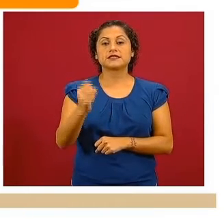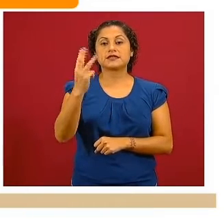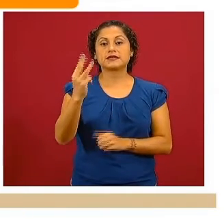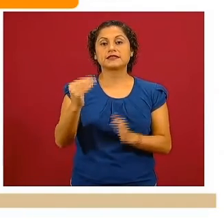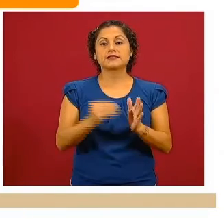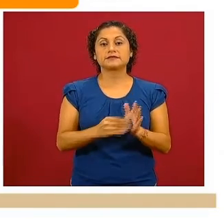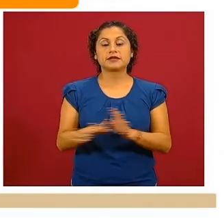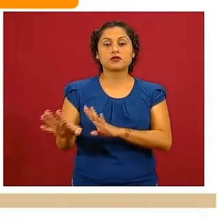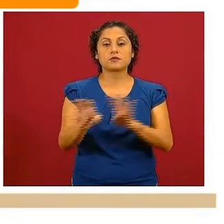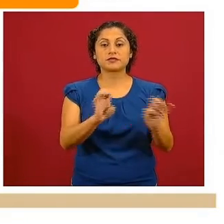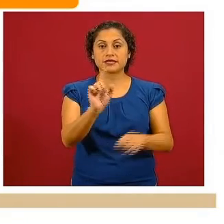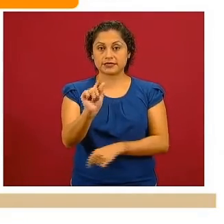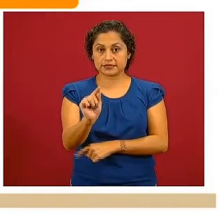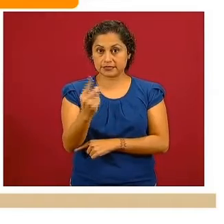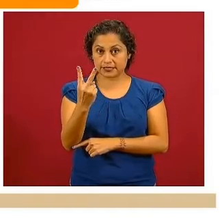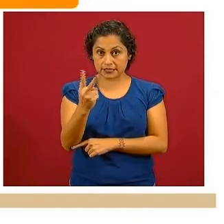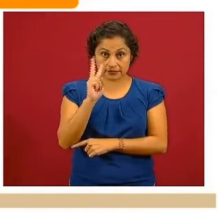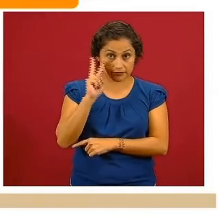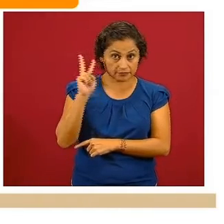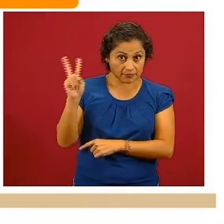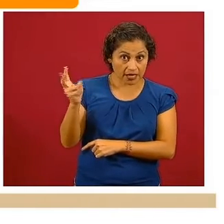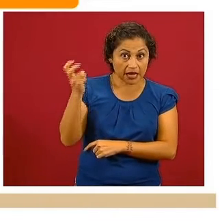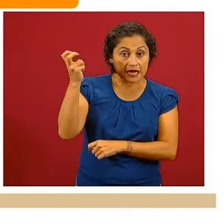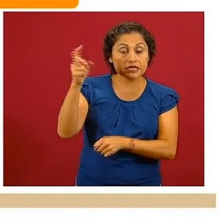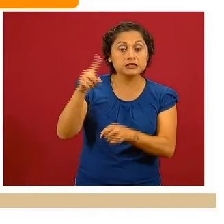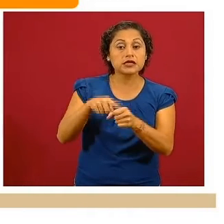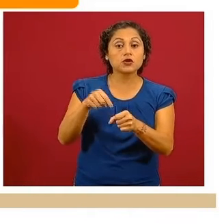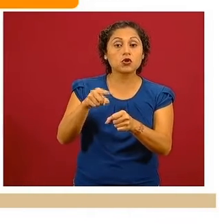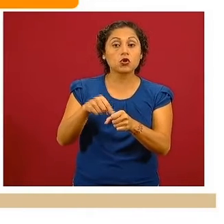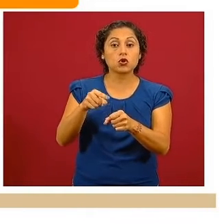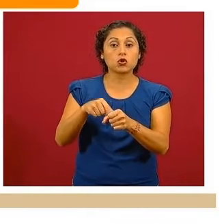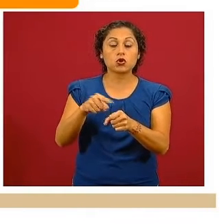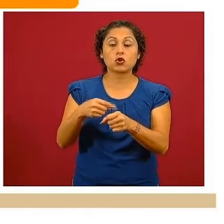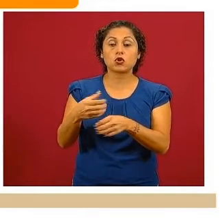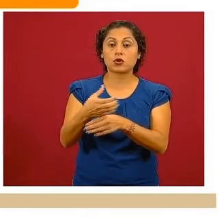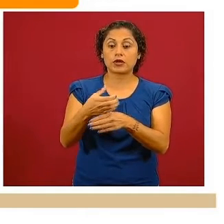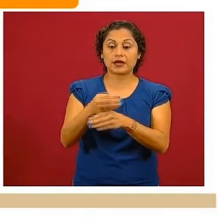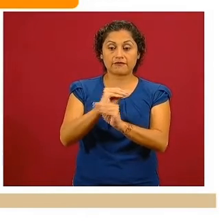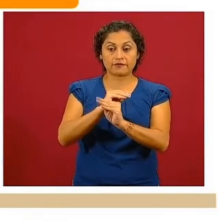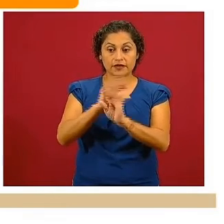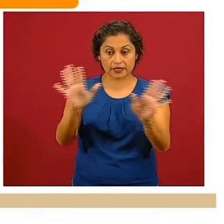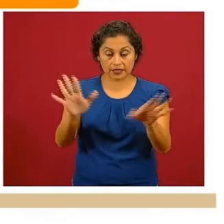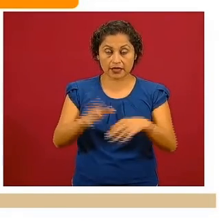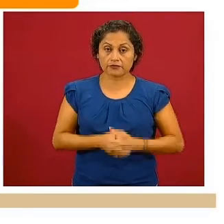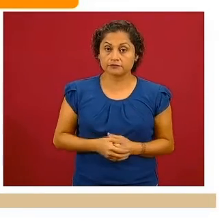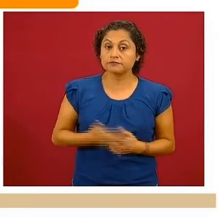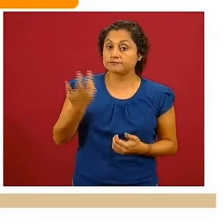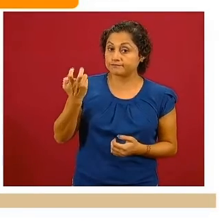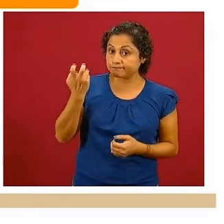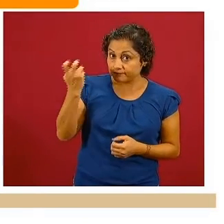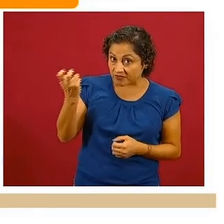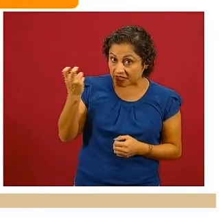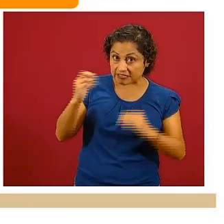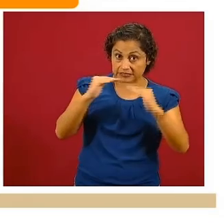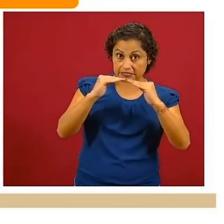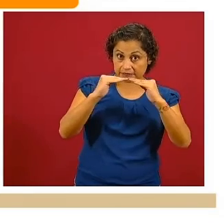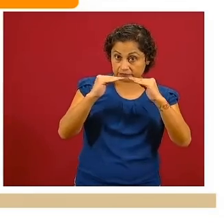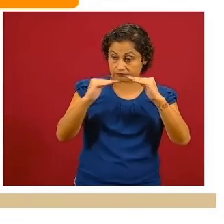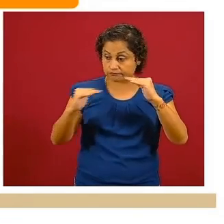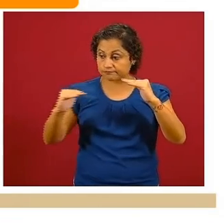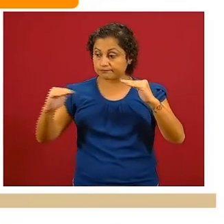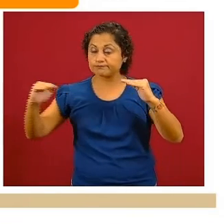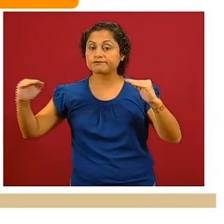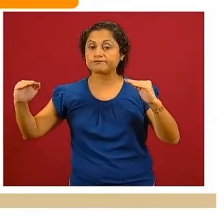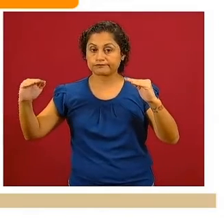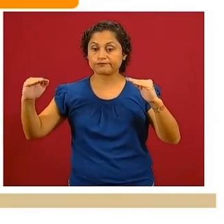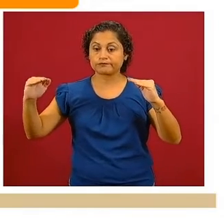663.973, están precisamente graficadas en la barra de color café claro, y es ahí donde entonces sí tenemos o vemos el descenso con